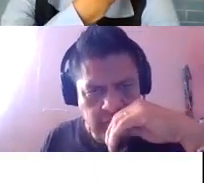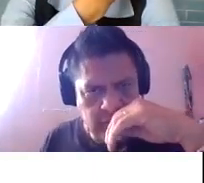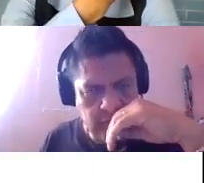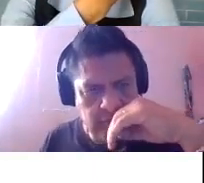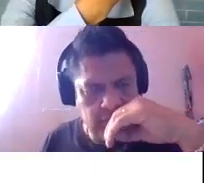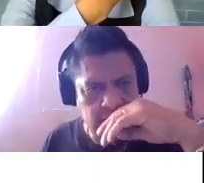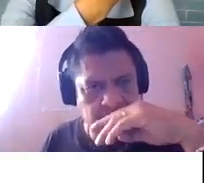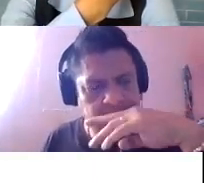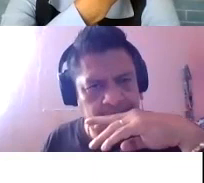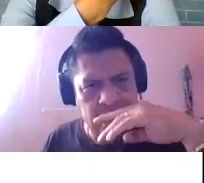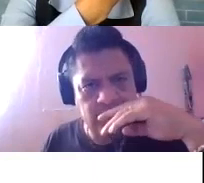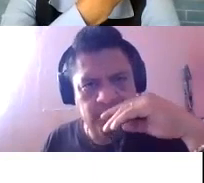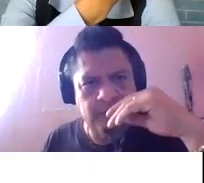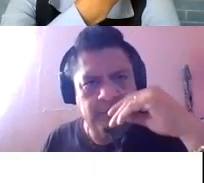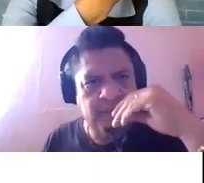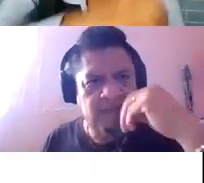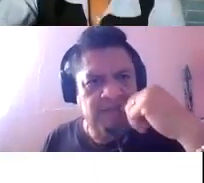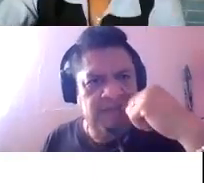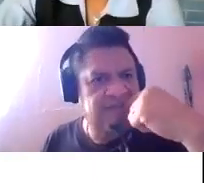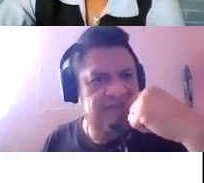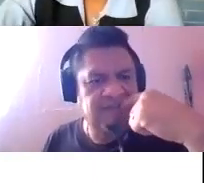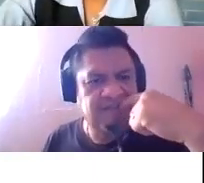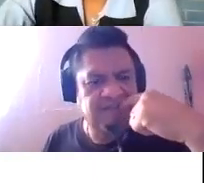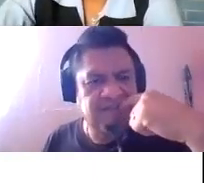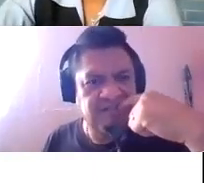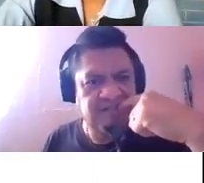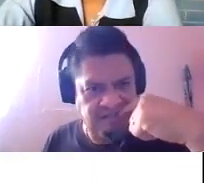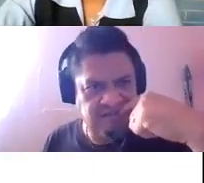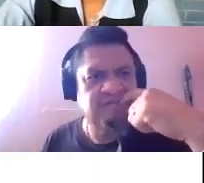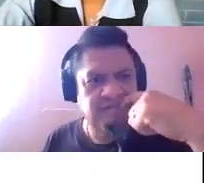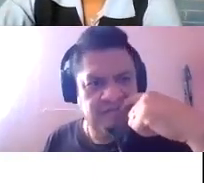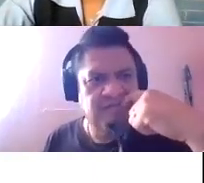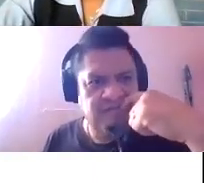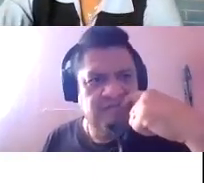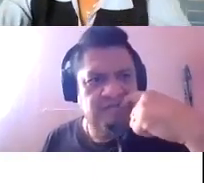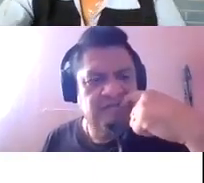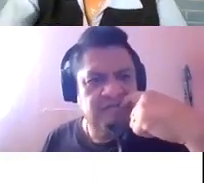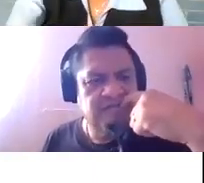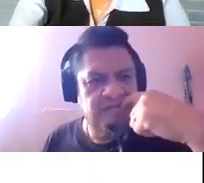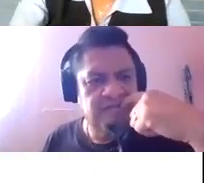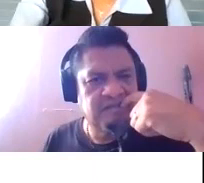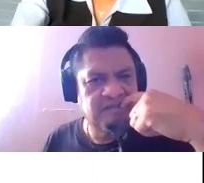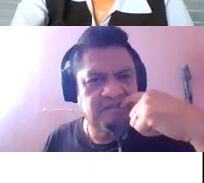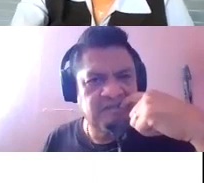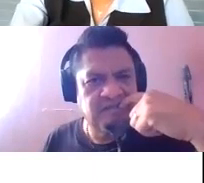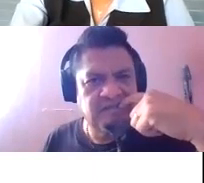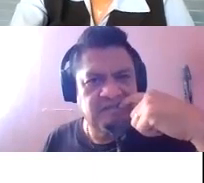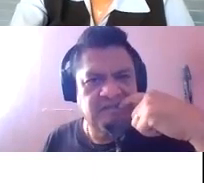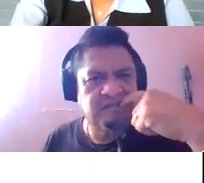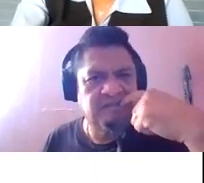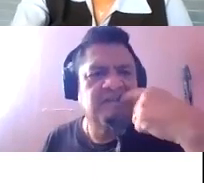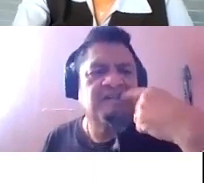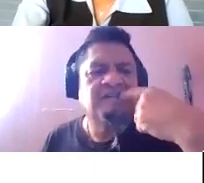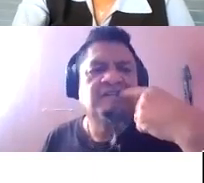a entender el cómo actuar ante una situación. ¿De acuerdo? Ok. Entonces, creo que sería todo.